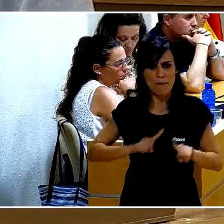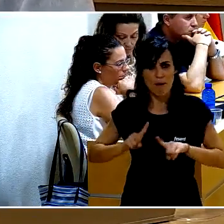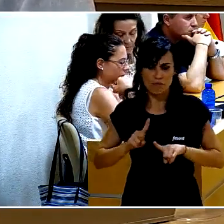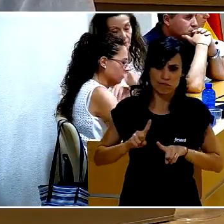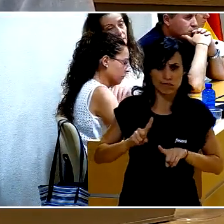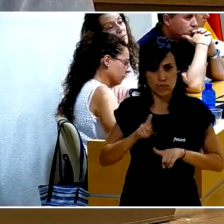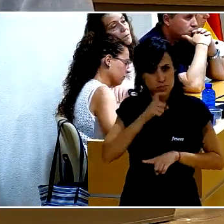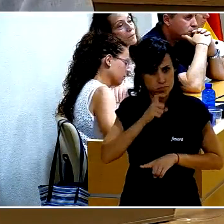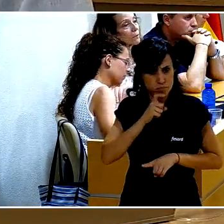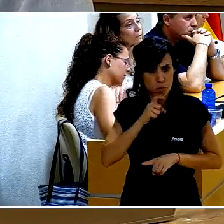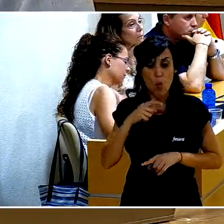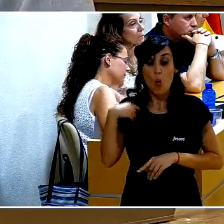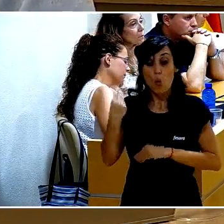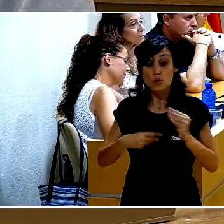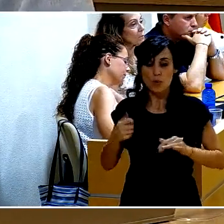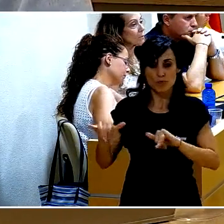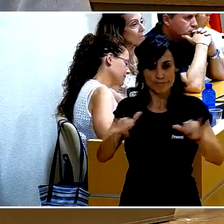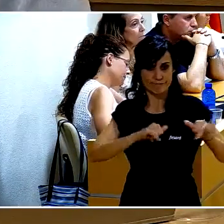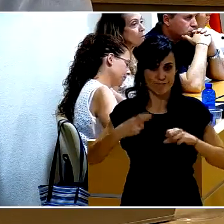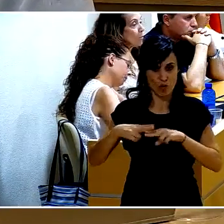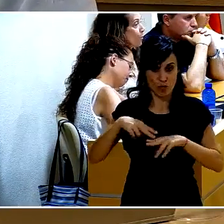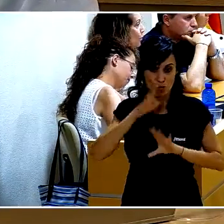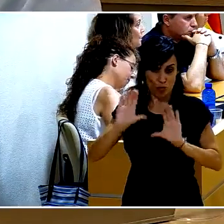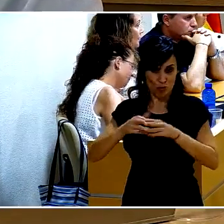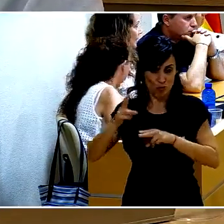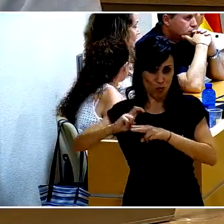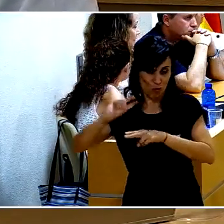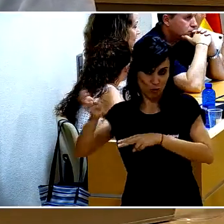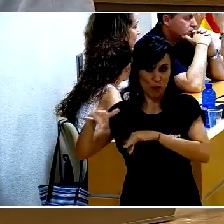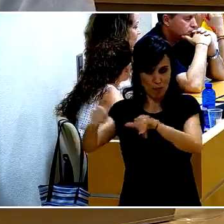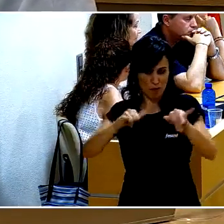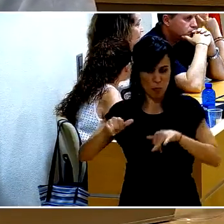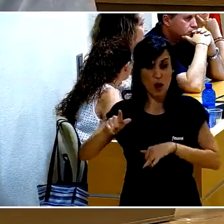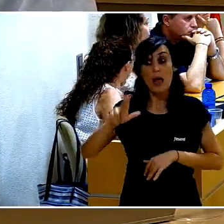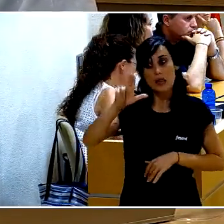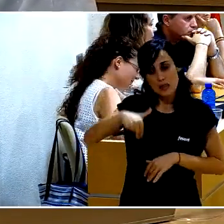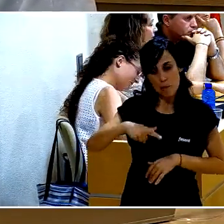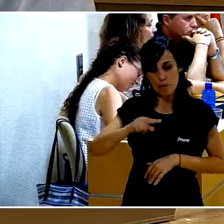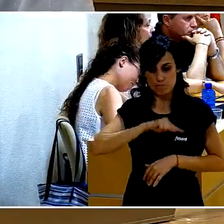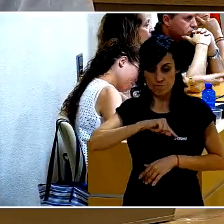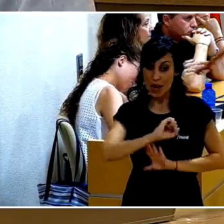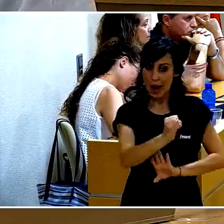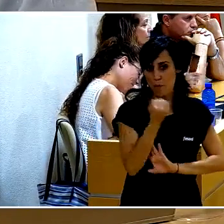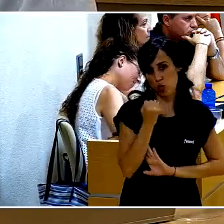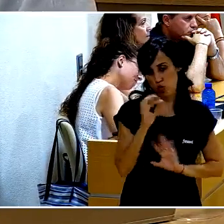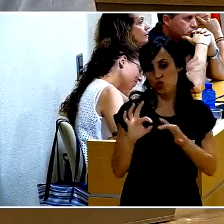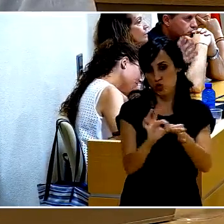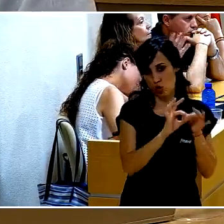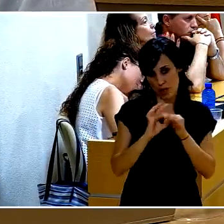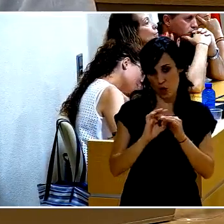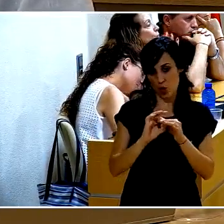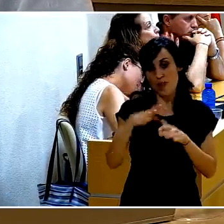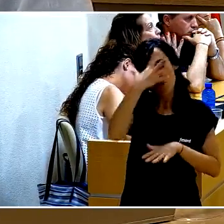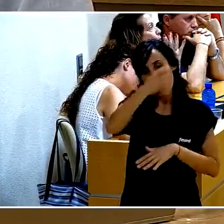utilizada populistamente por cualquier otro partido, también sentamos el apoyo solidario de otro